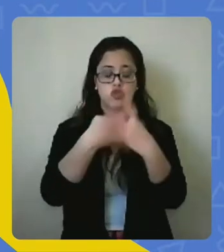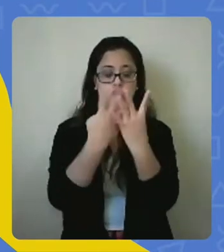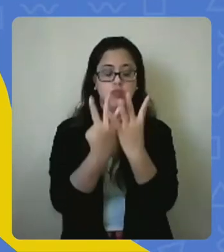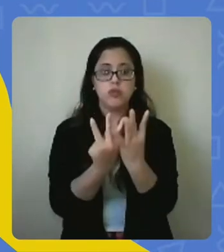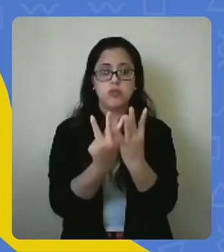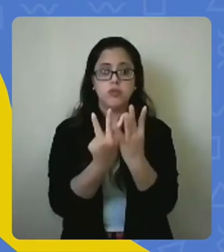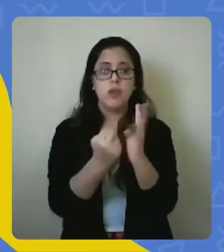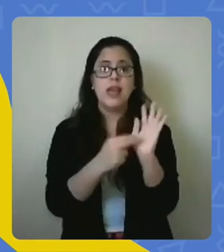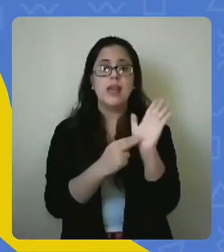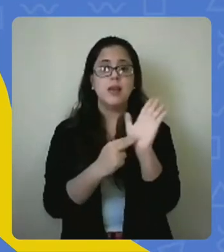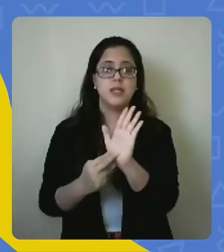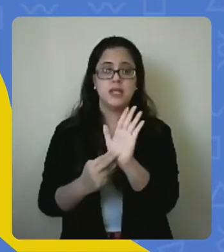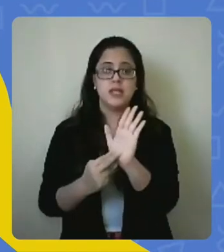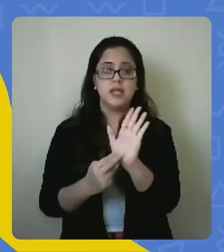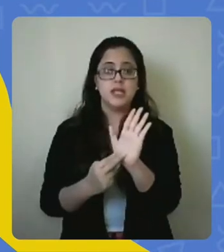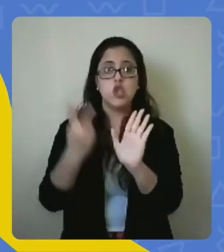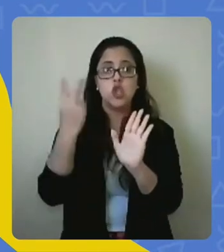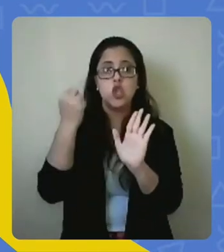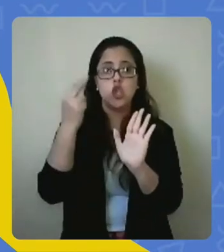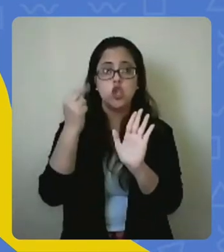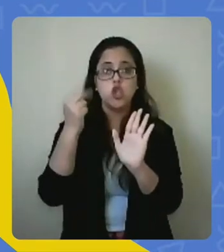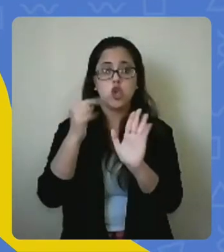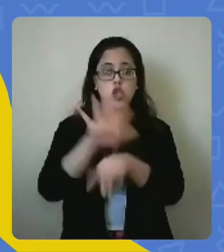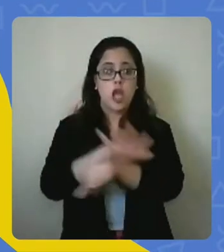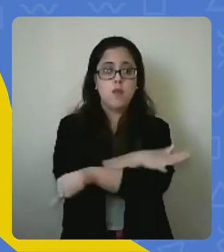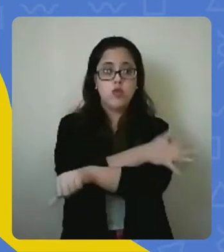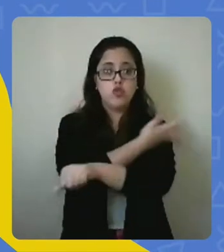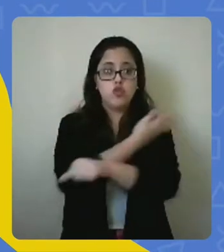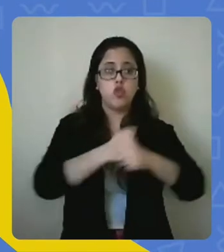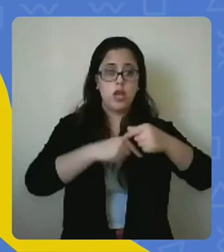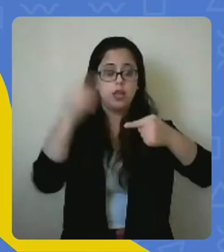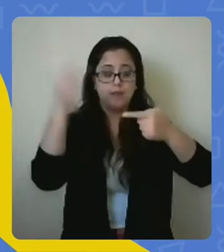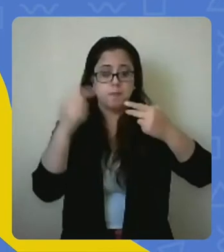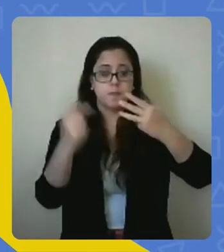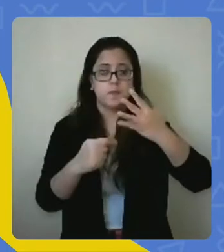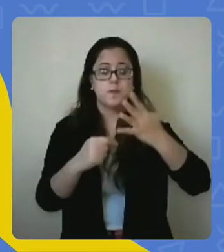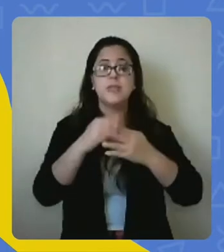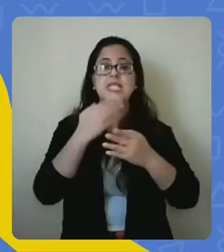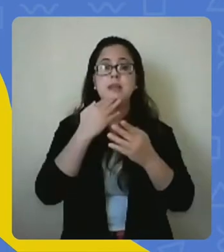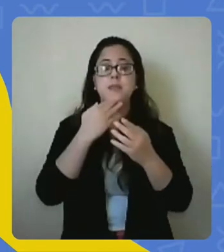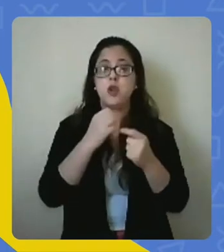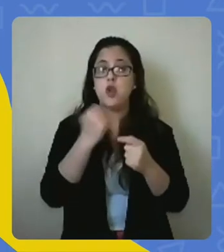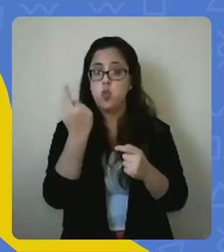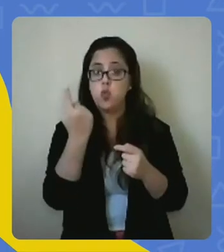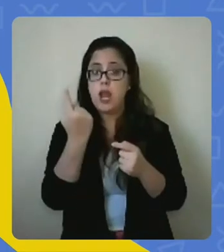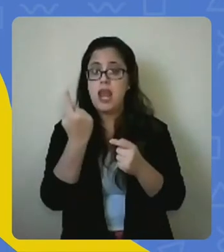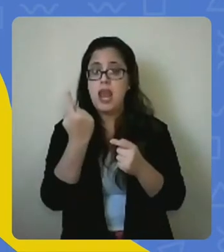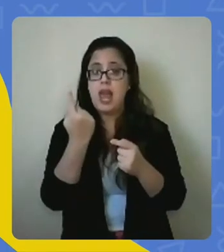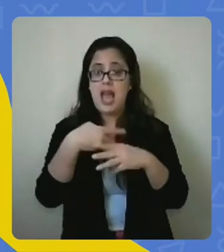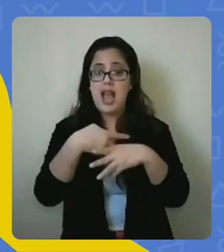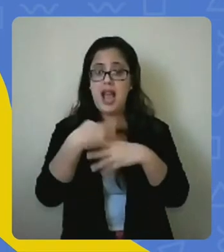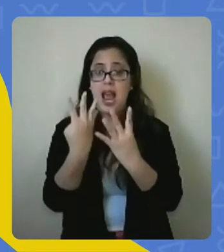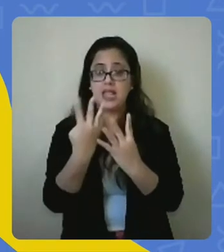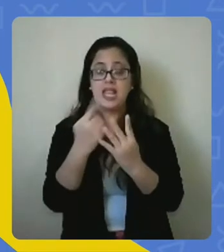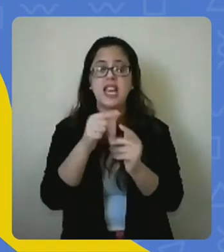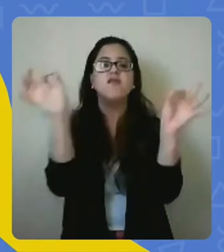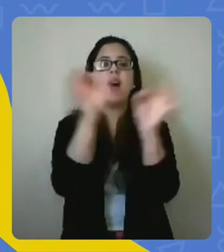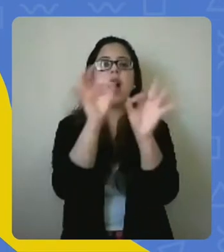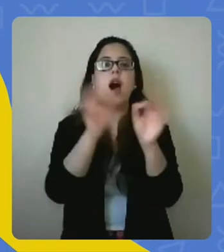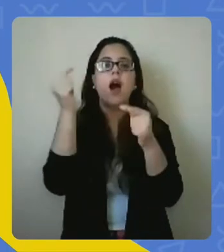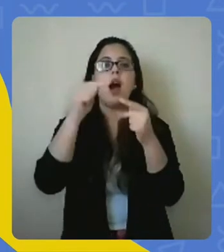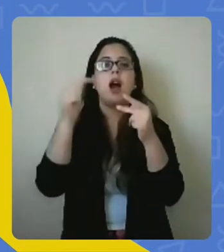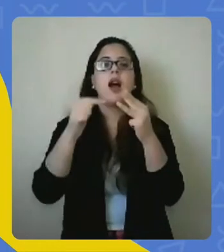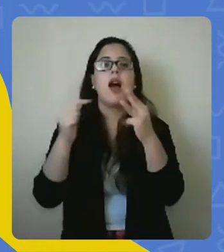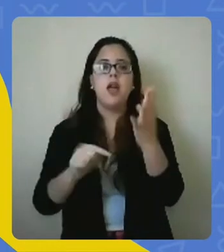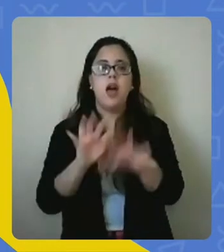las 12 escenas de estas 12 emociones, más una carta que va definiendo cada una, ¿sí?, de estas emociones. O sea,